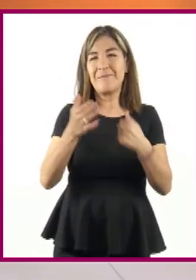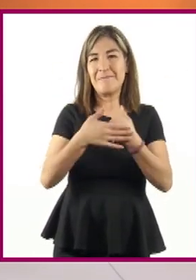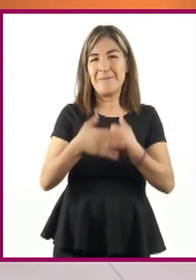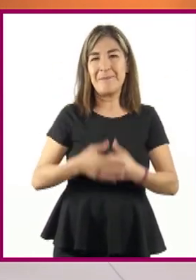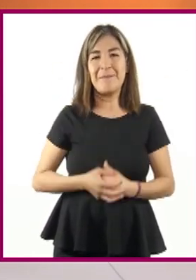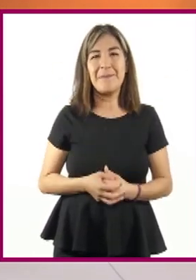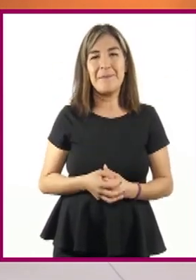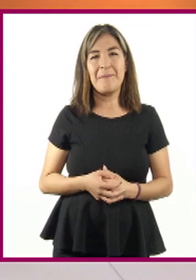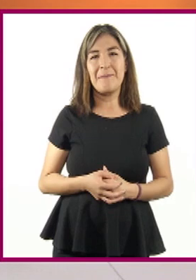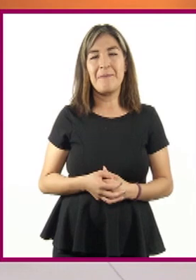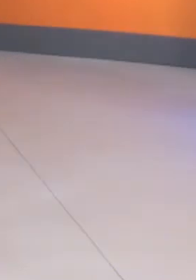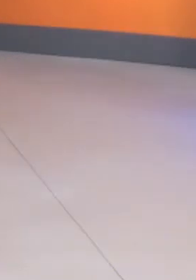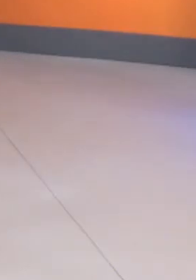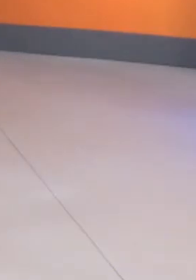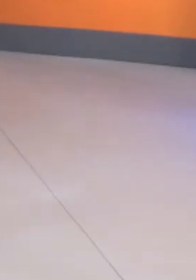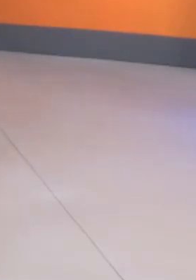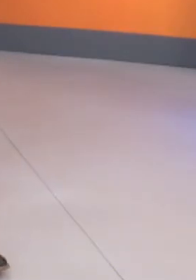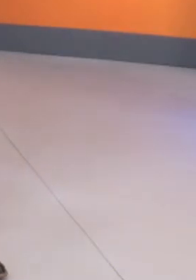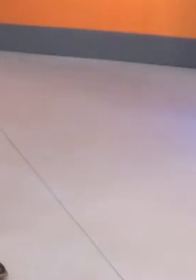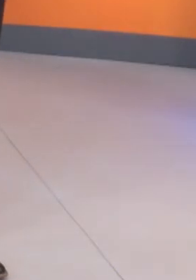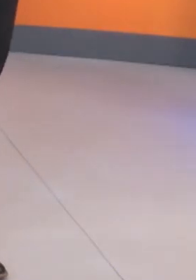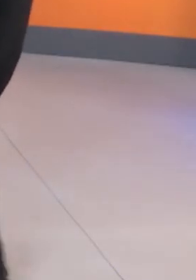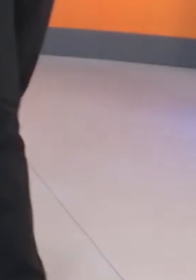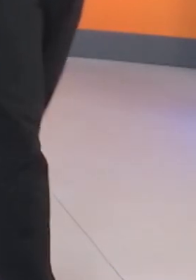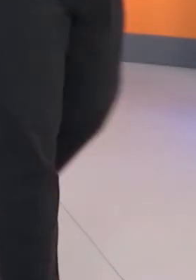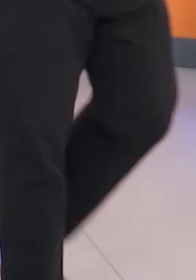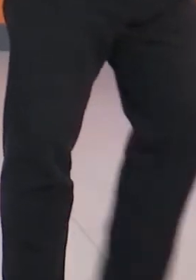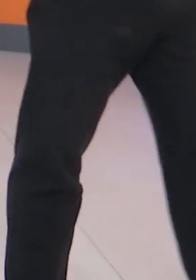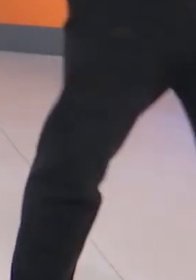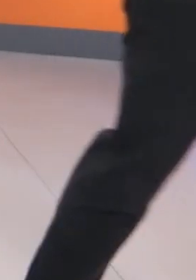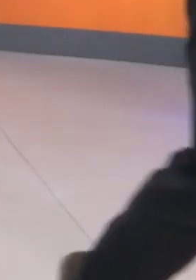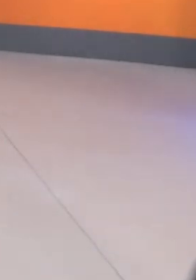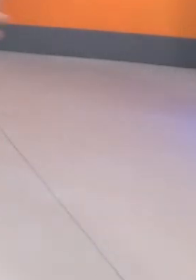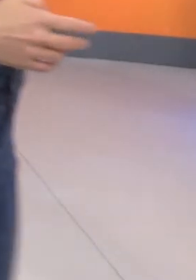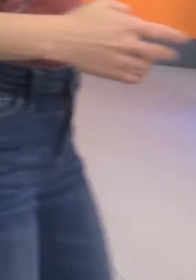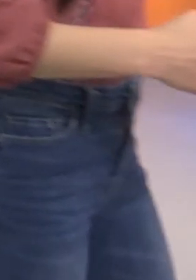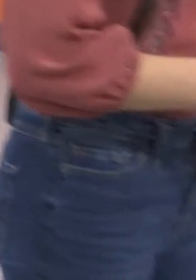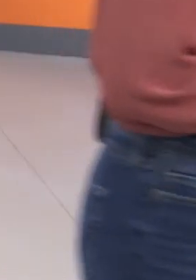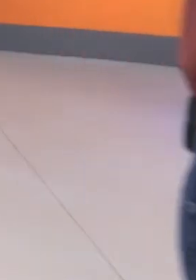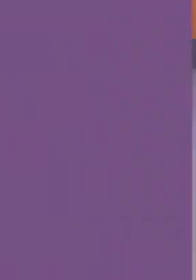próxima. Maestro, qué interesante. Muy interesante. De ver cuánto...